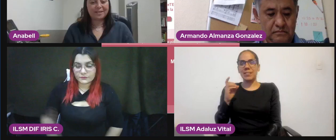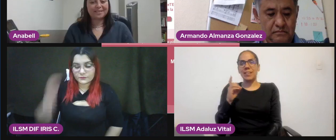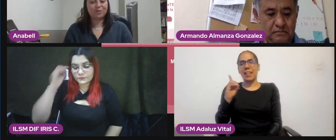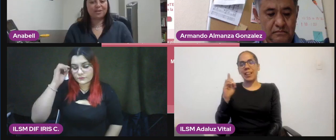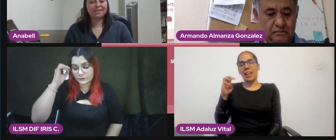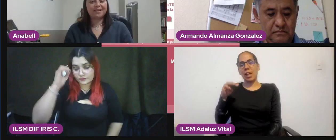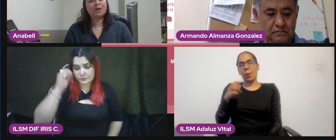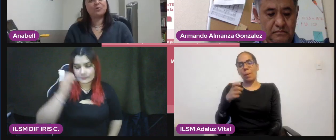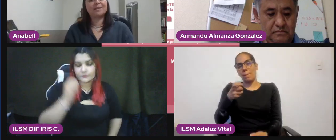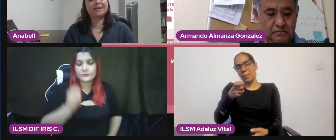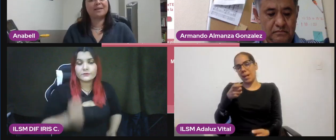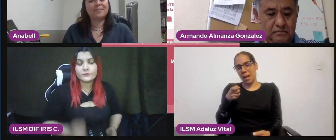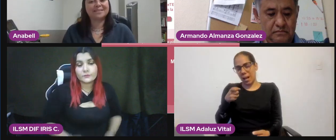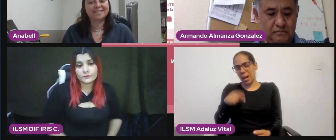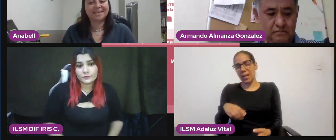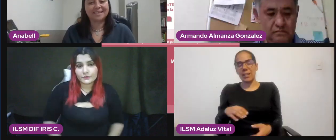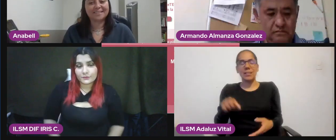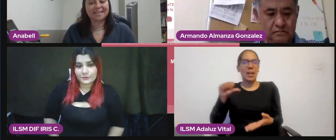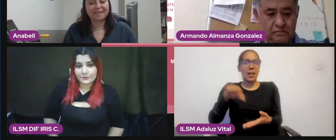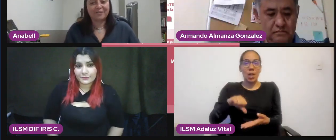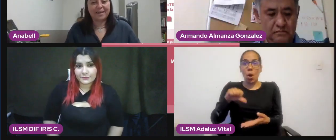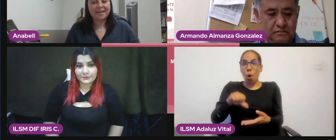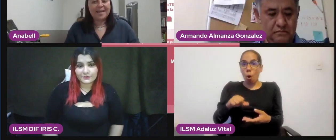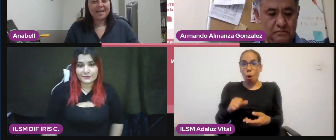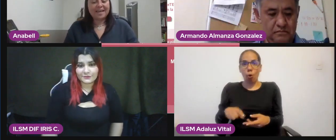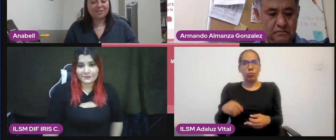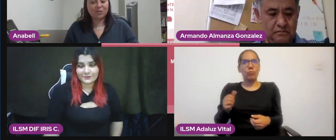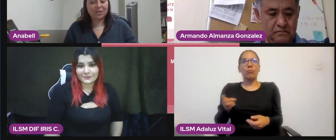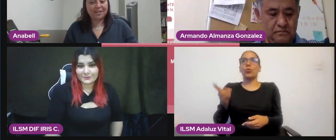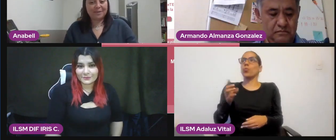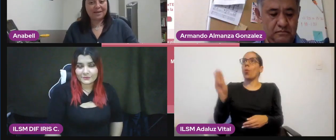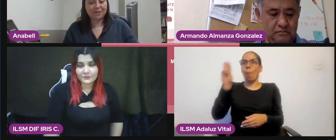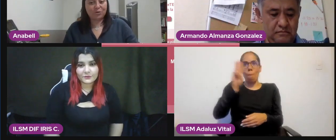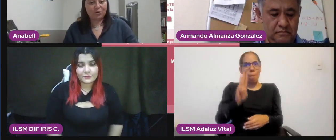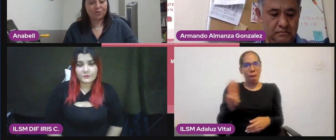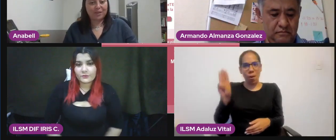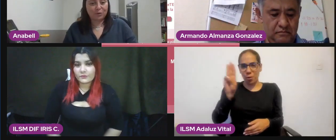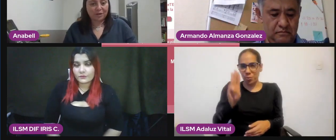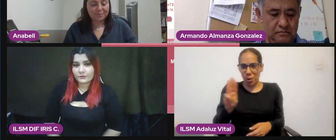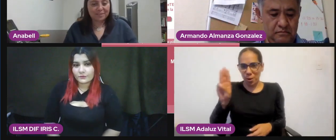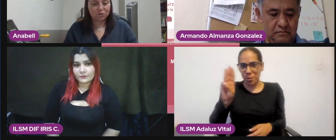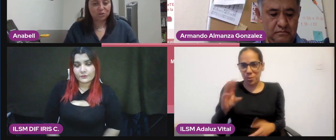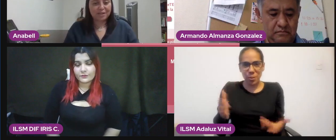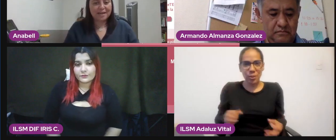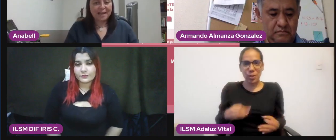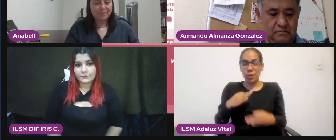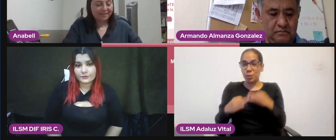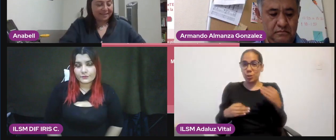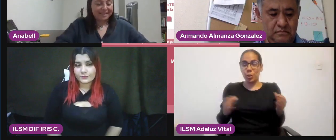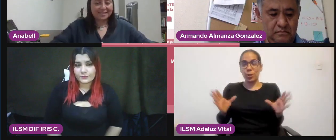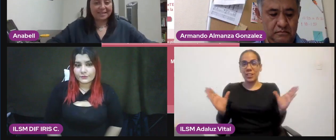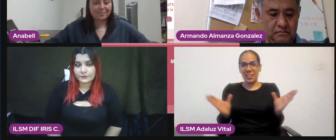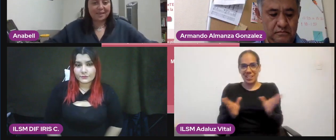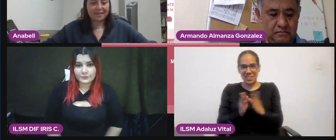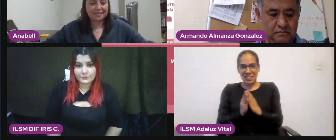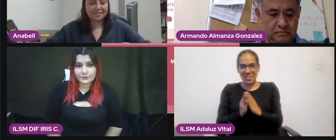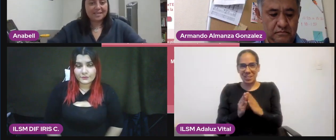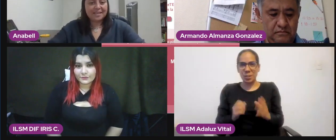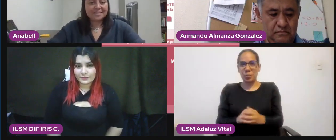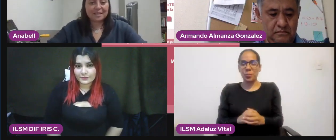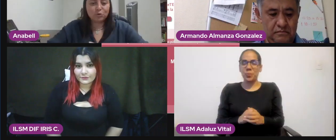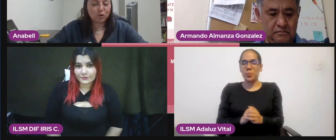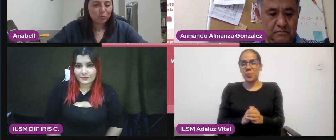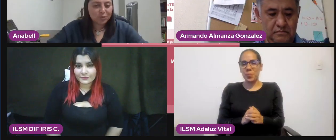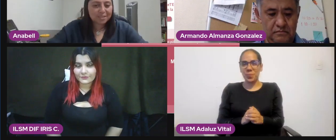de octubre se conectan a una tarde más de charlas de café, esto en el marco del programa institucional Aprende